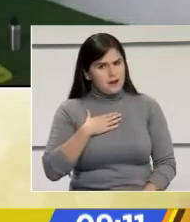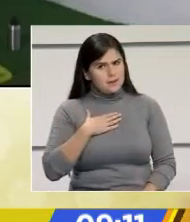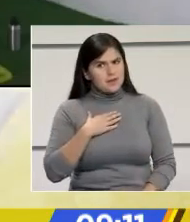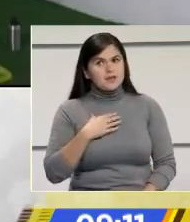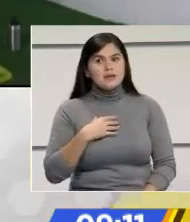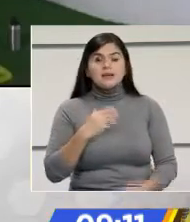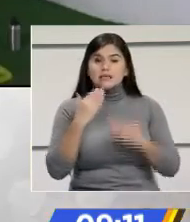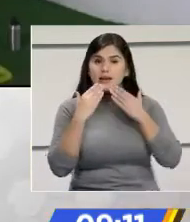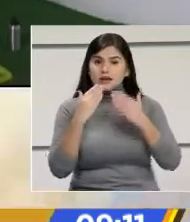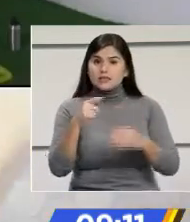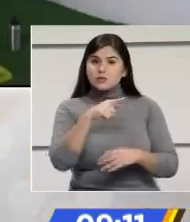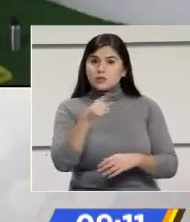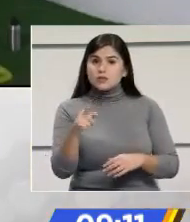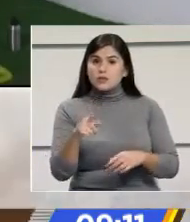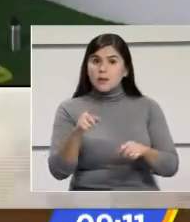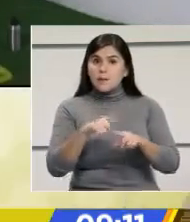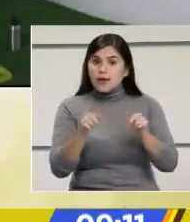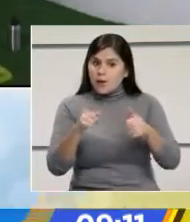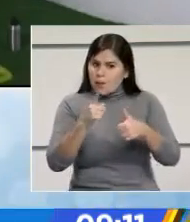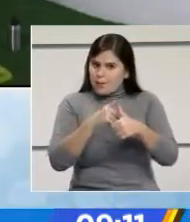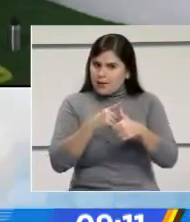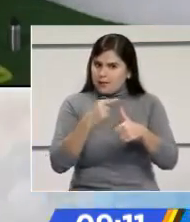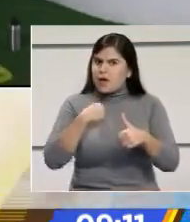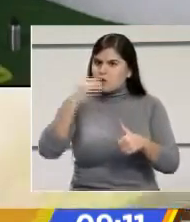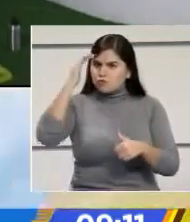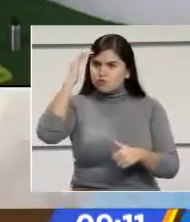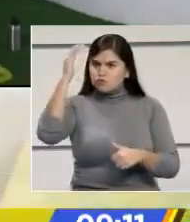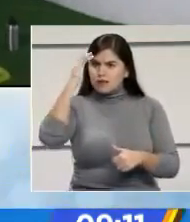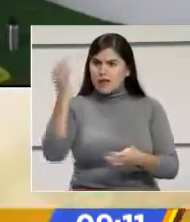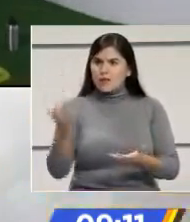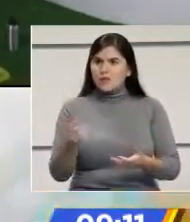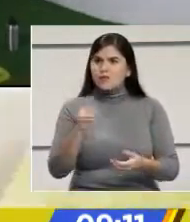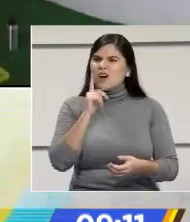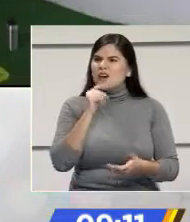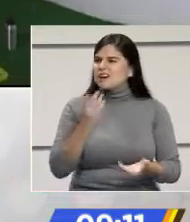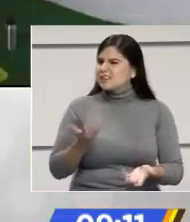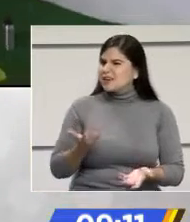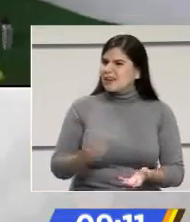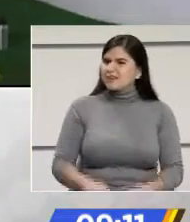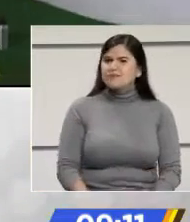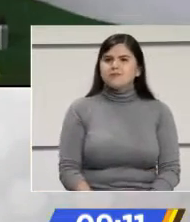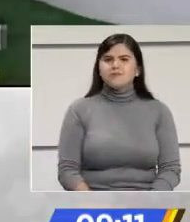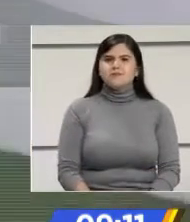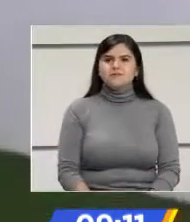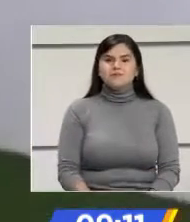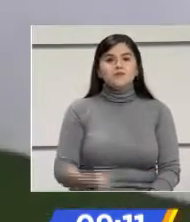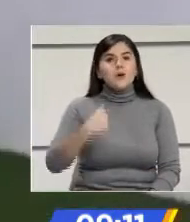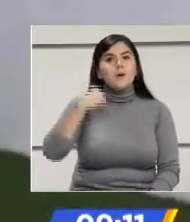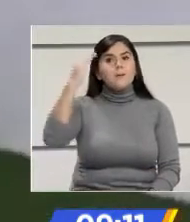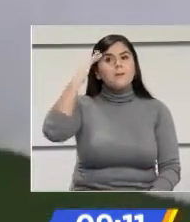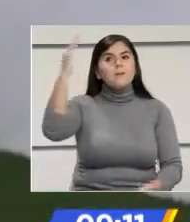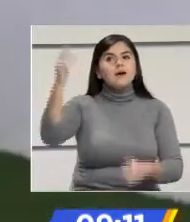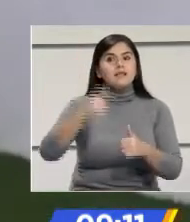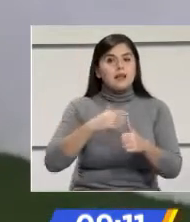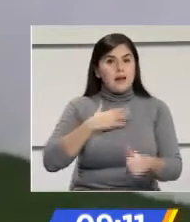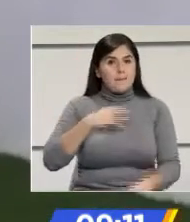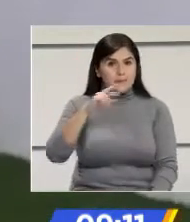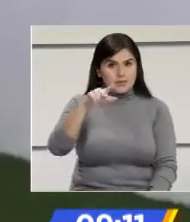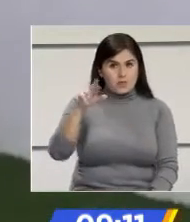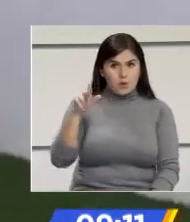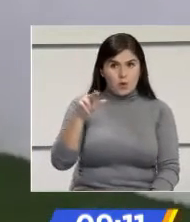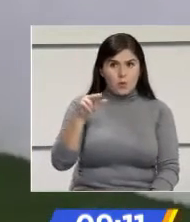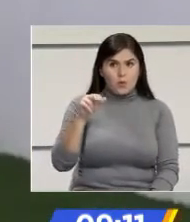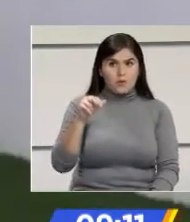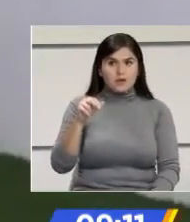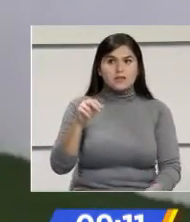ustedes, pero me dejo mandar saluditos, ¿verdad? Claro, por supuesto. ¿A quién vas a saludar? Quiero mandar un saludo a mis compañeras